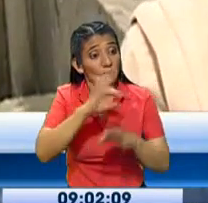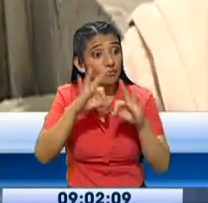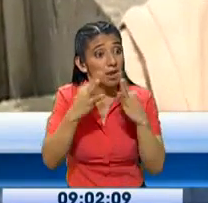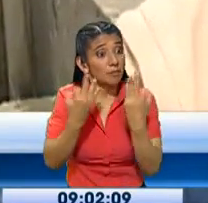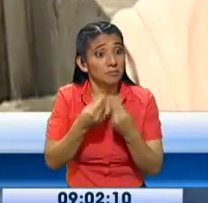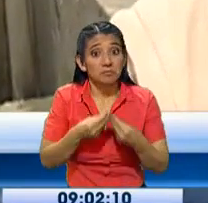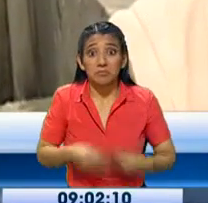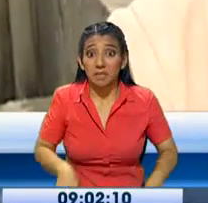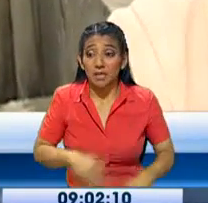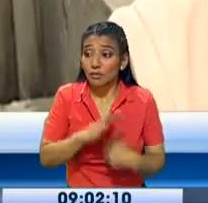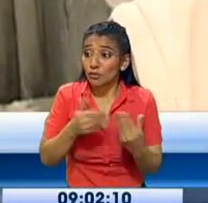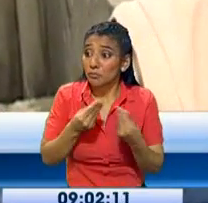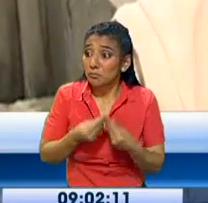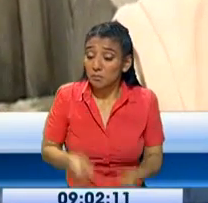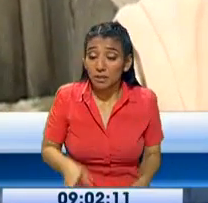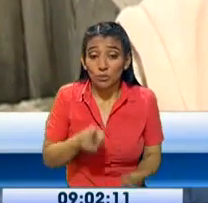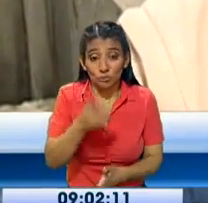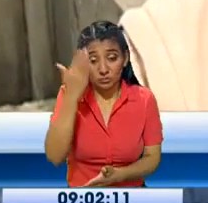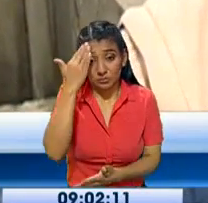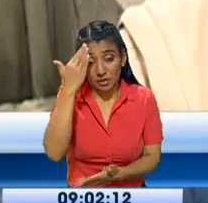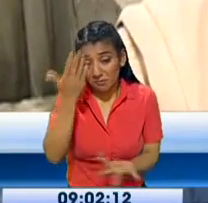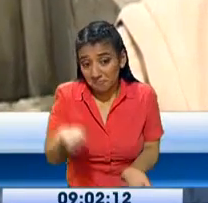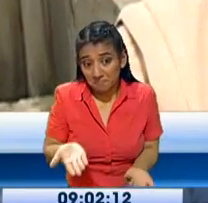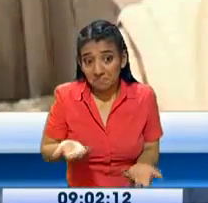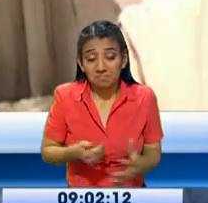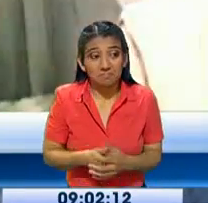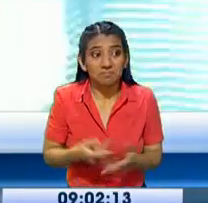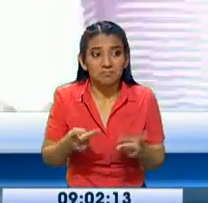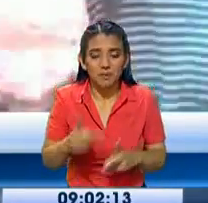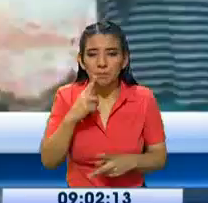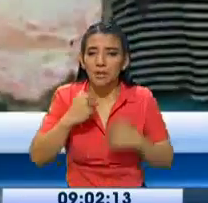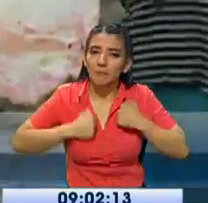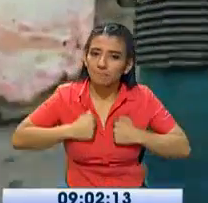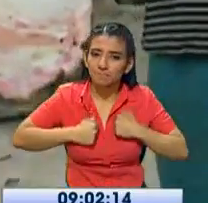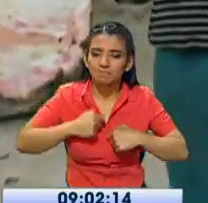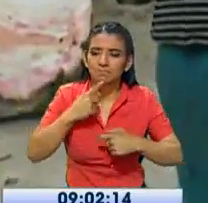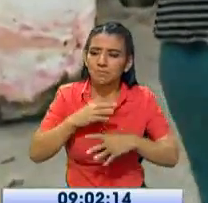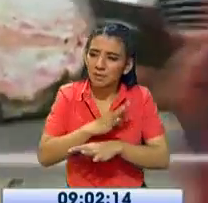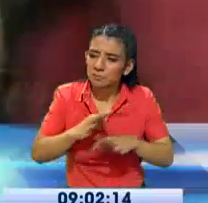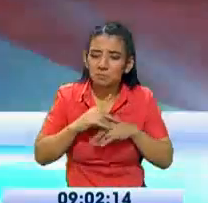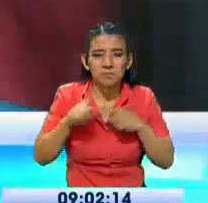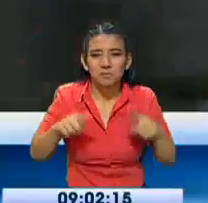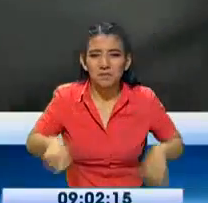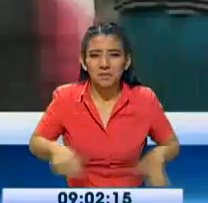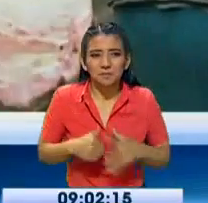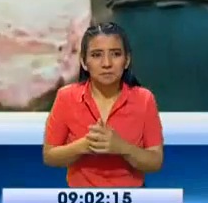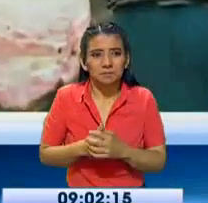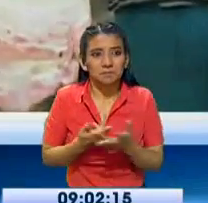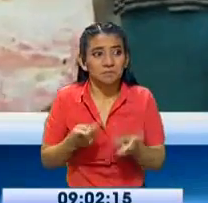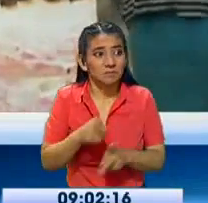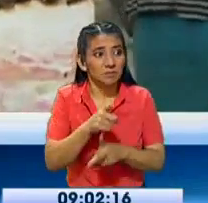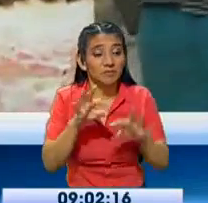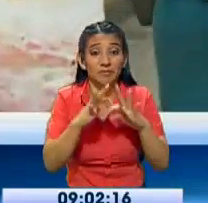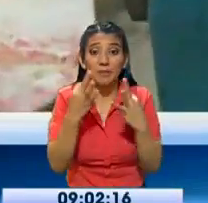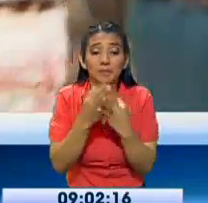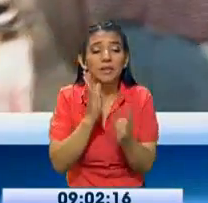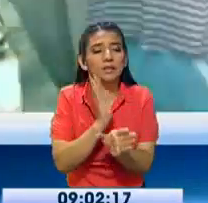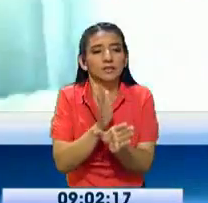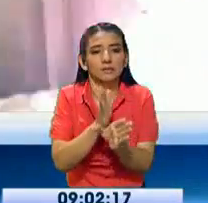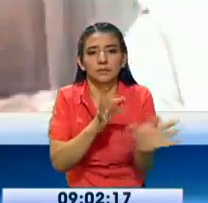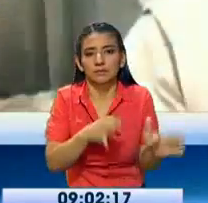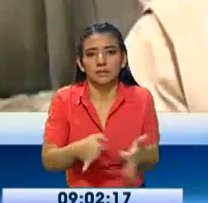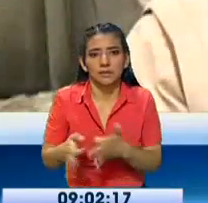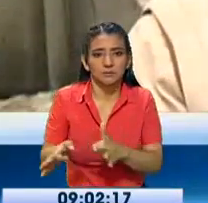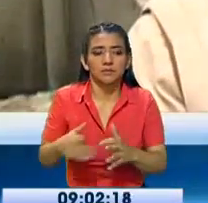se quedó sin nada, y el kit de aseo. Además, se brindará tratamiento psicológico para toda la familia.